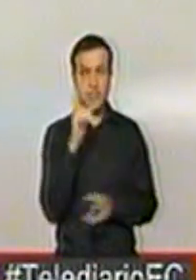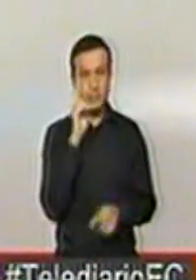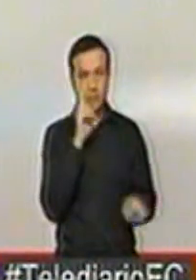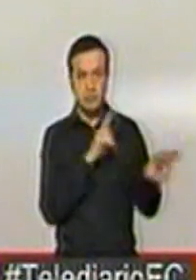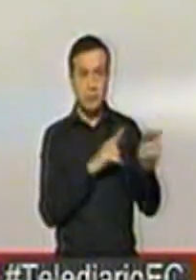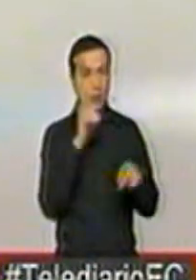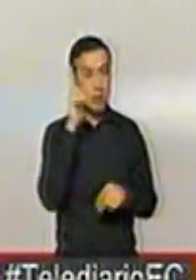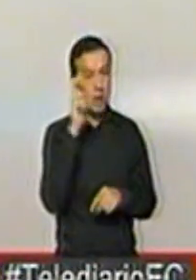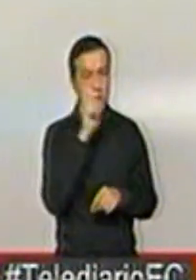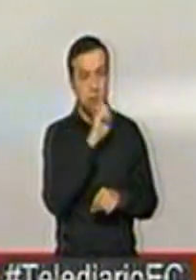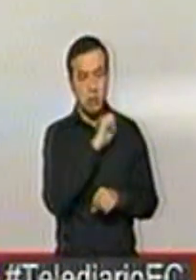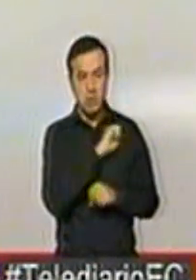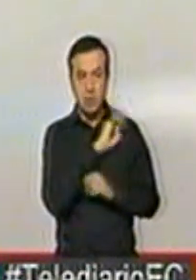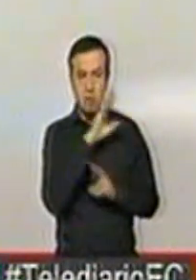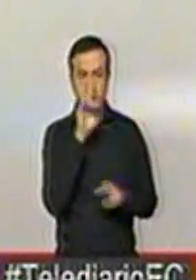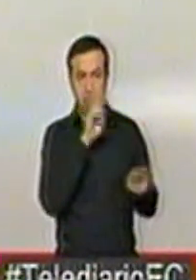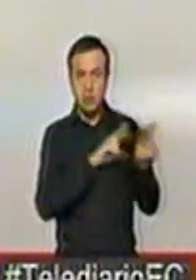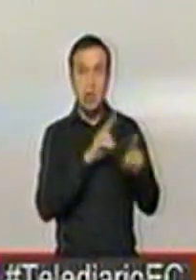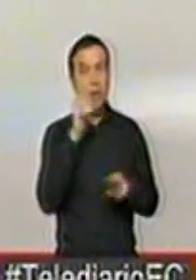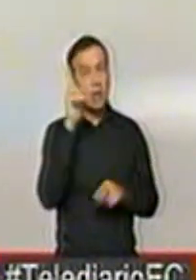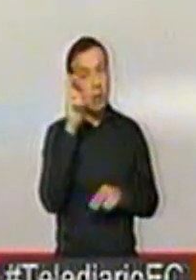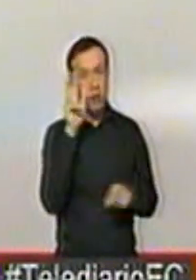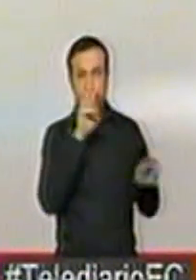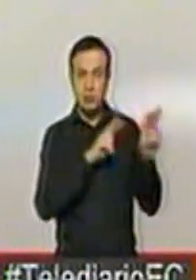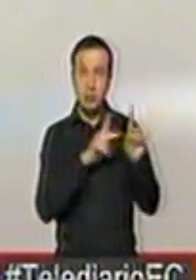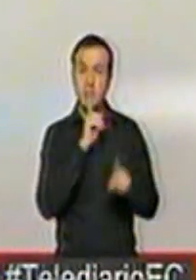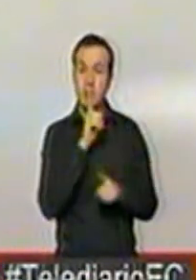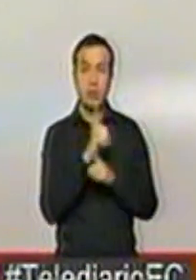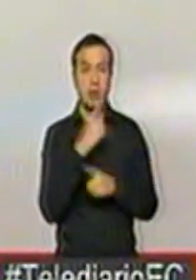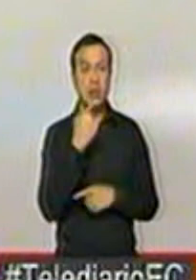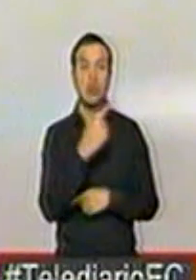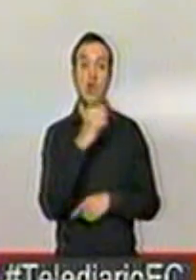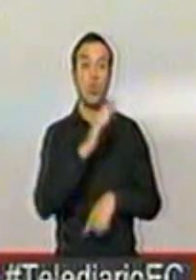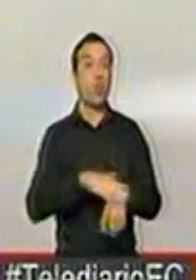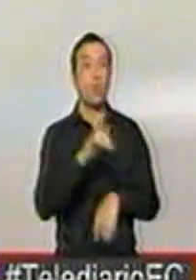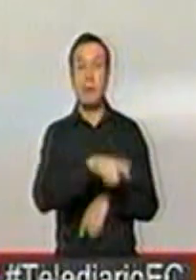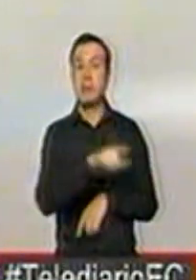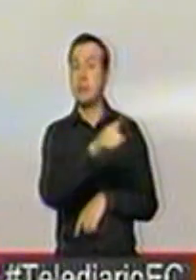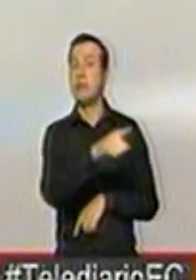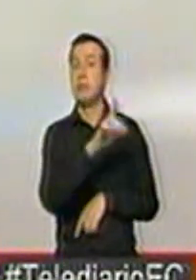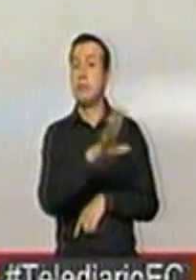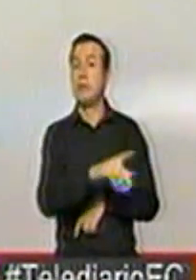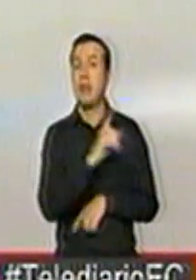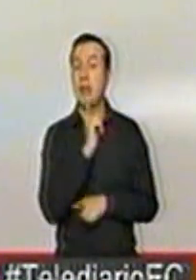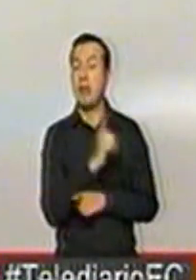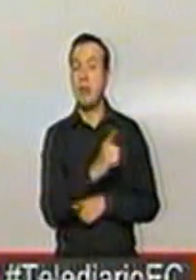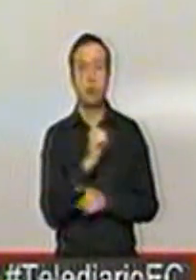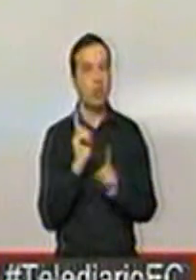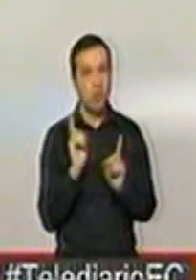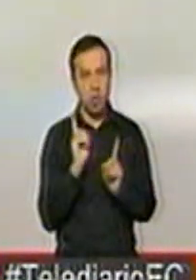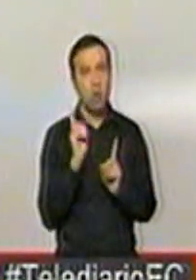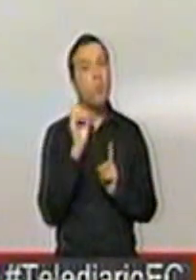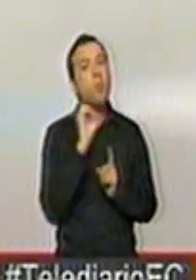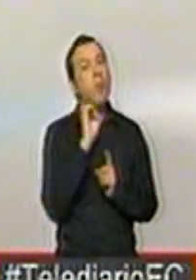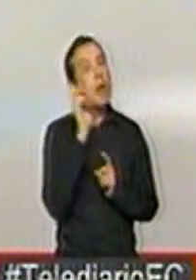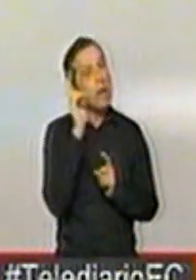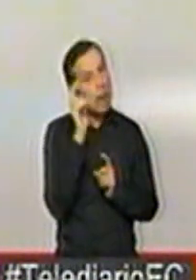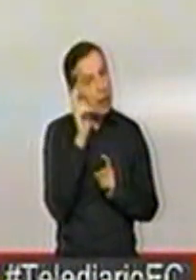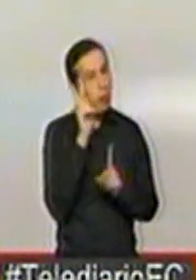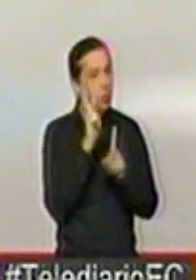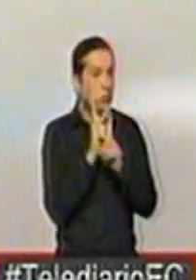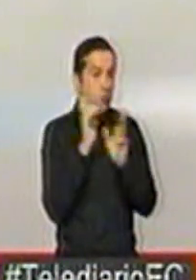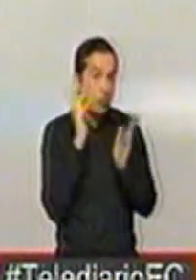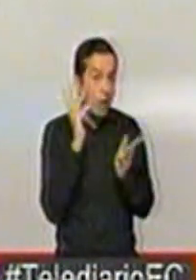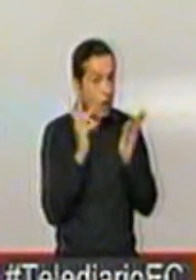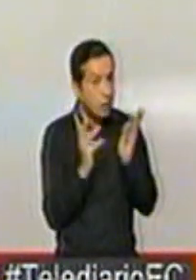yo lo que quiero decir es presunciones porque no podemos justamente todavía tener una respuesta clara y precisa presunciones de que